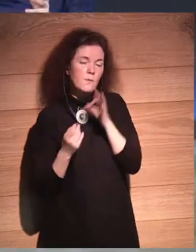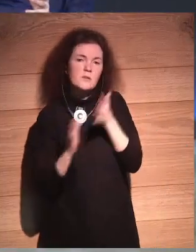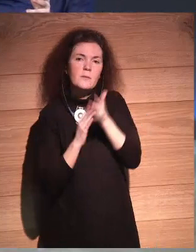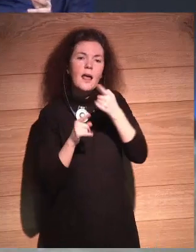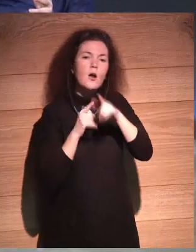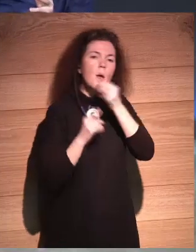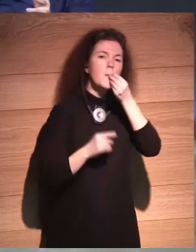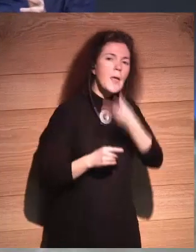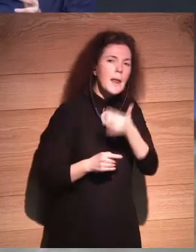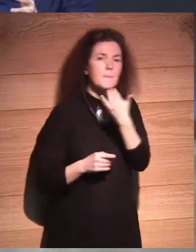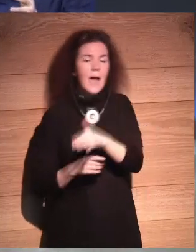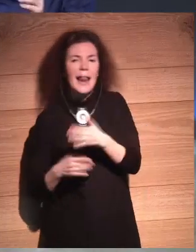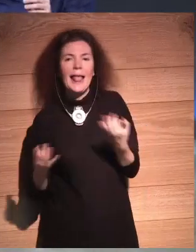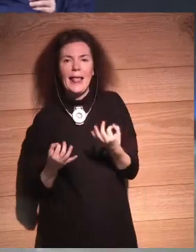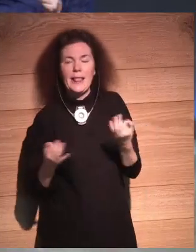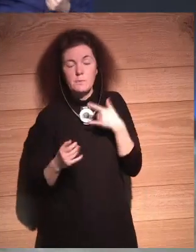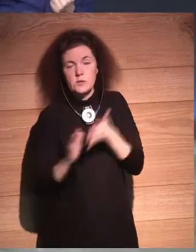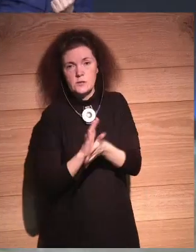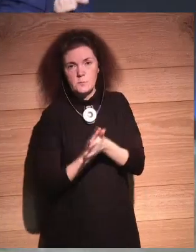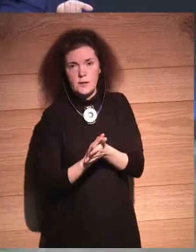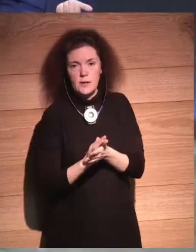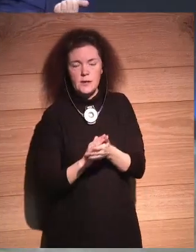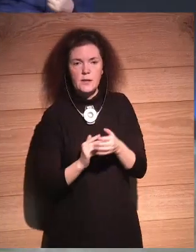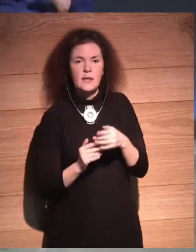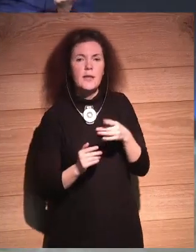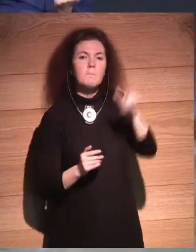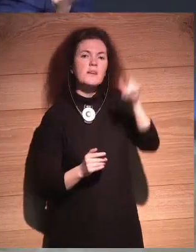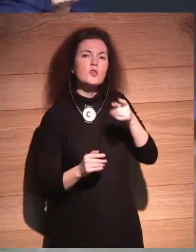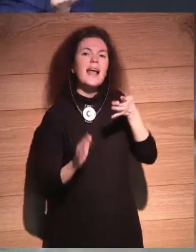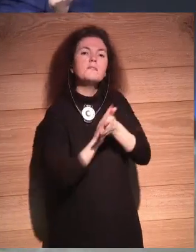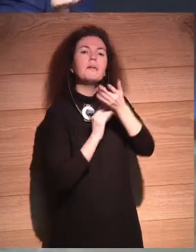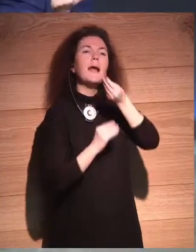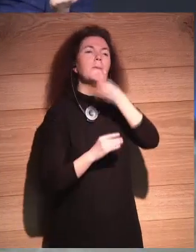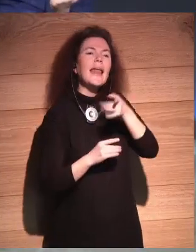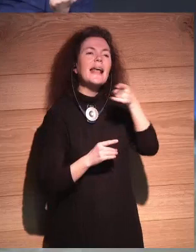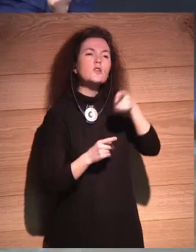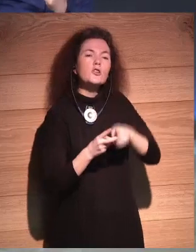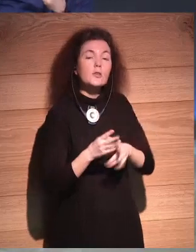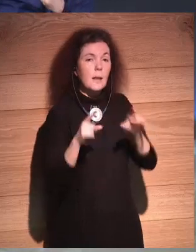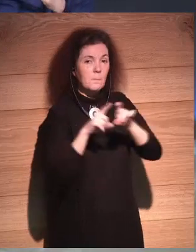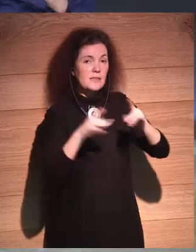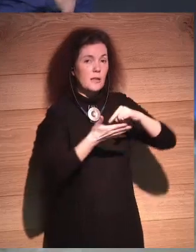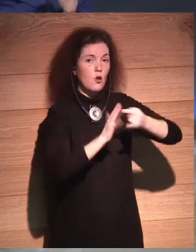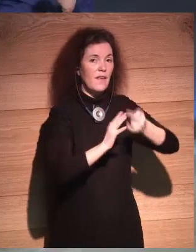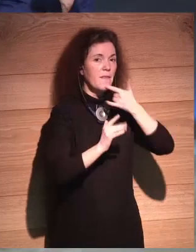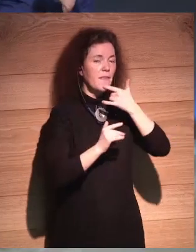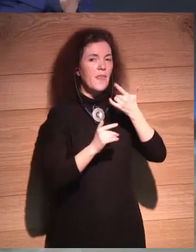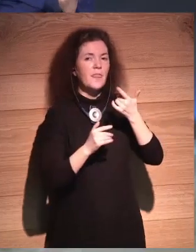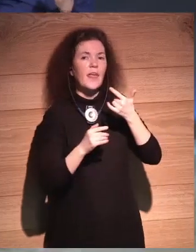está bien y qué está mal. Si vemos quién define lo que está mal, las empresas tecnológicas dicen, bueno, lo